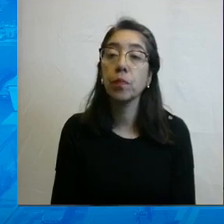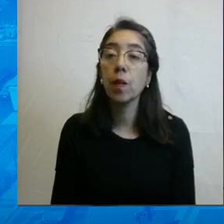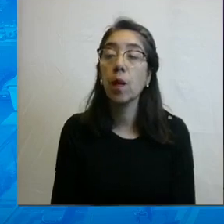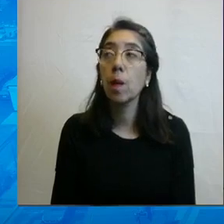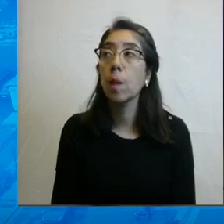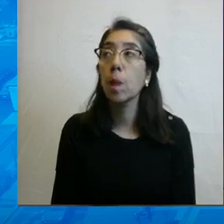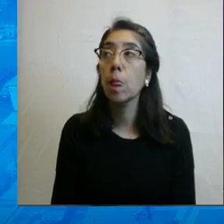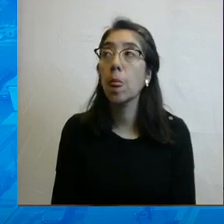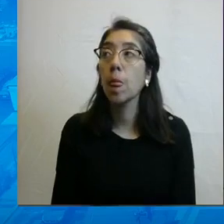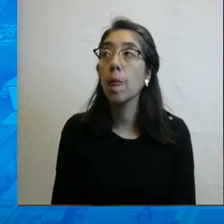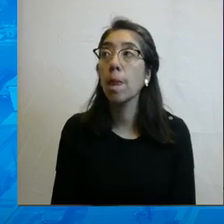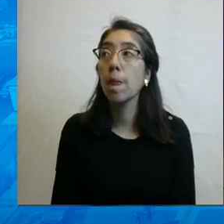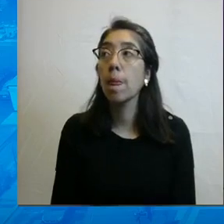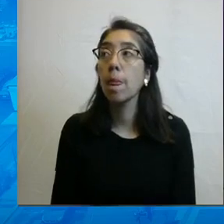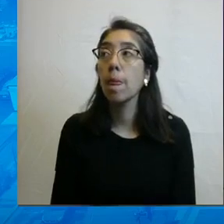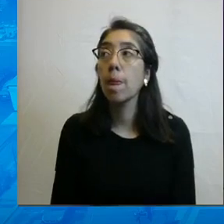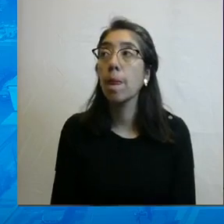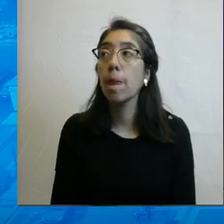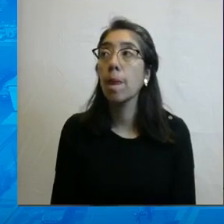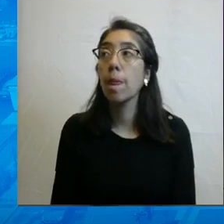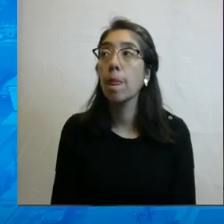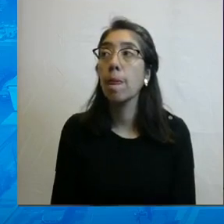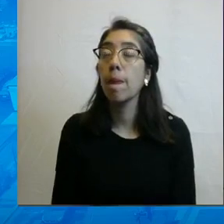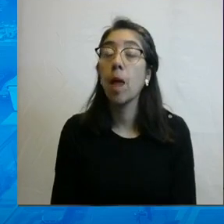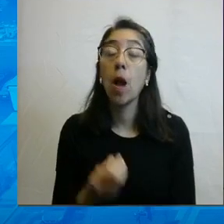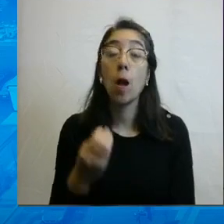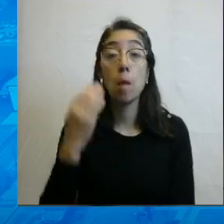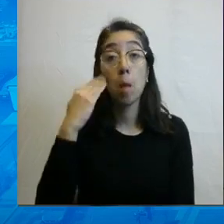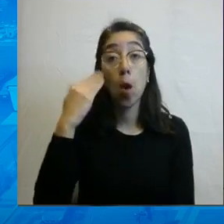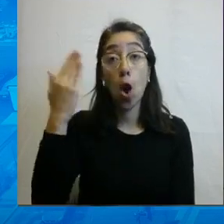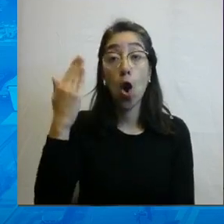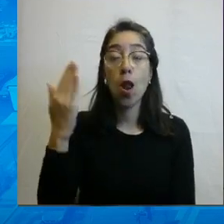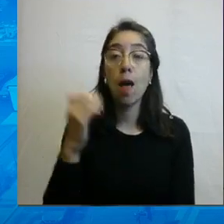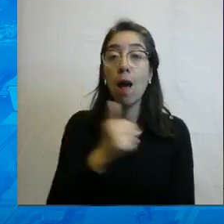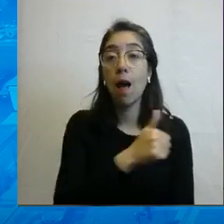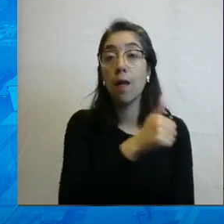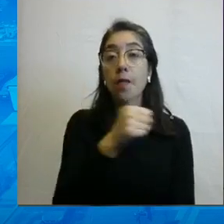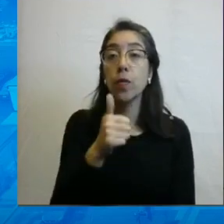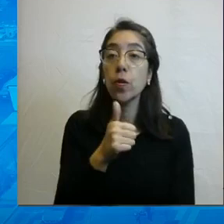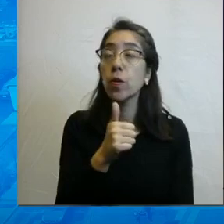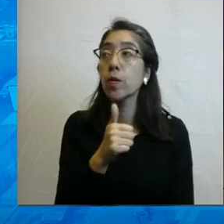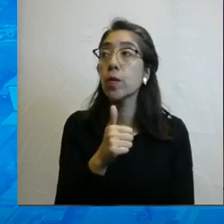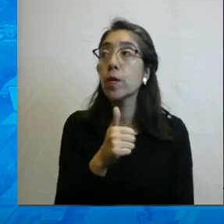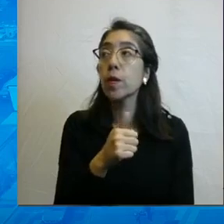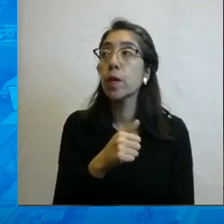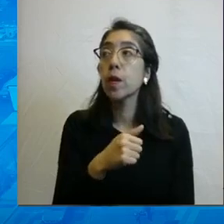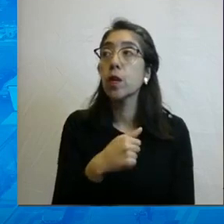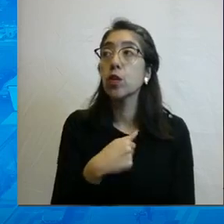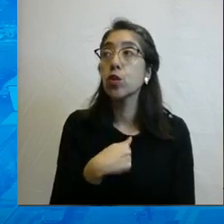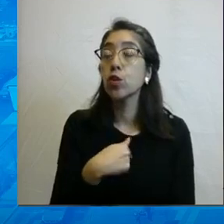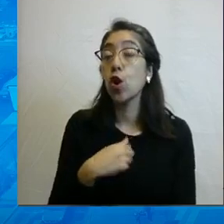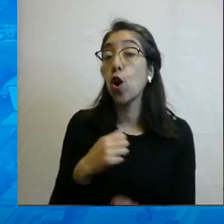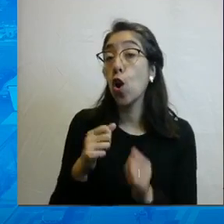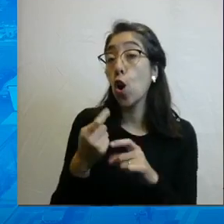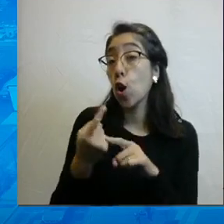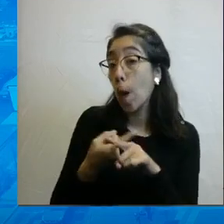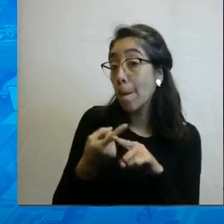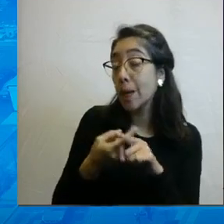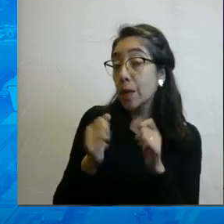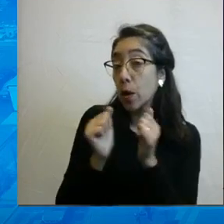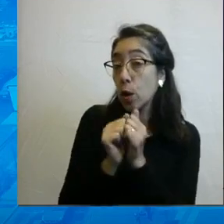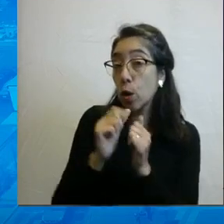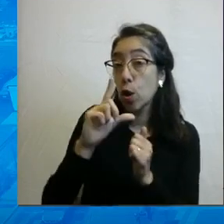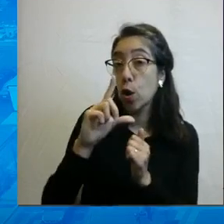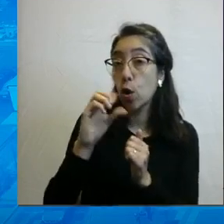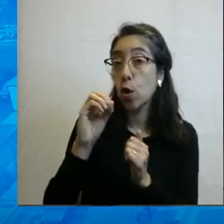¿Y usted, Lorena Rojas? No. Hola, muy buenas tardes. Yo soy Marianela Chamorro, pero acabo de conversar con la señora Lorena, que viene